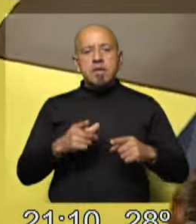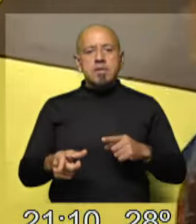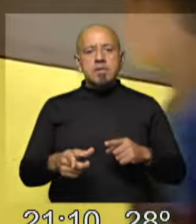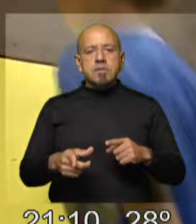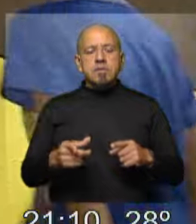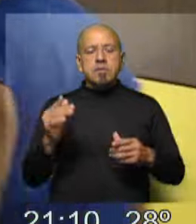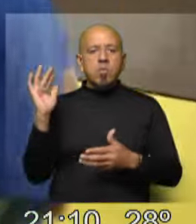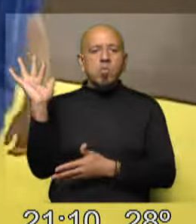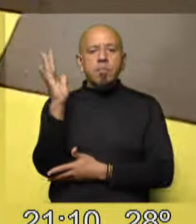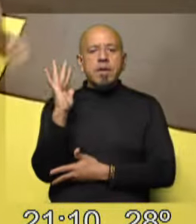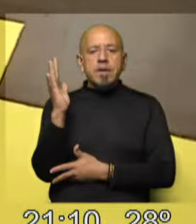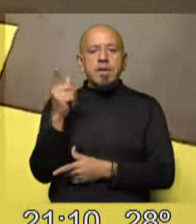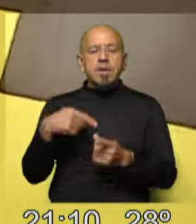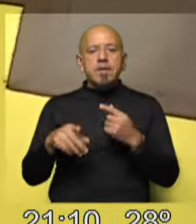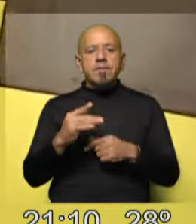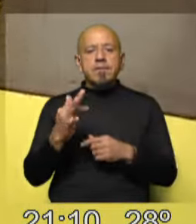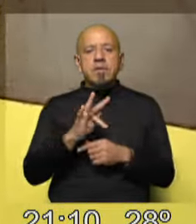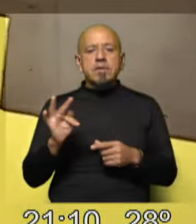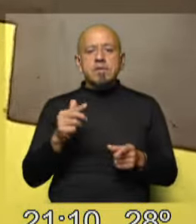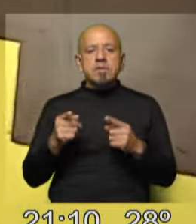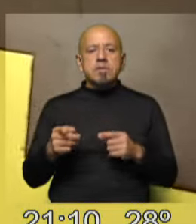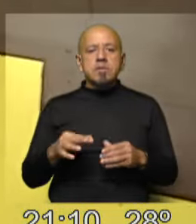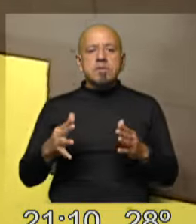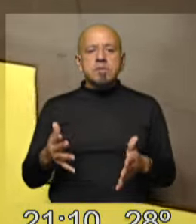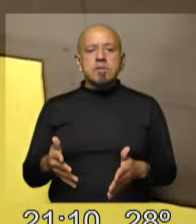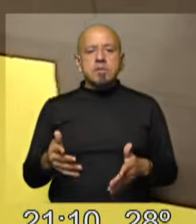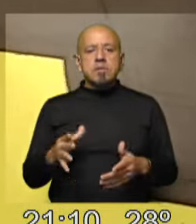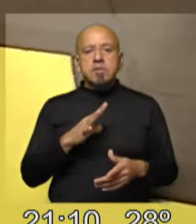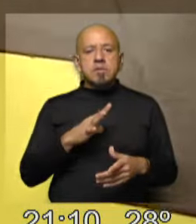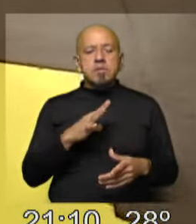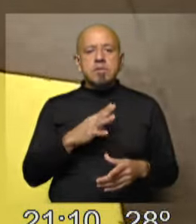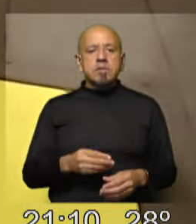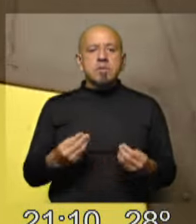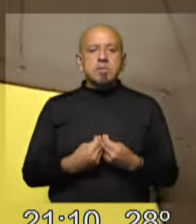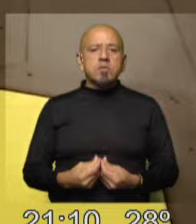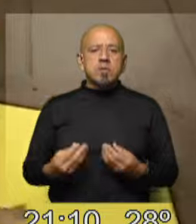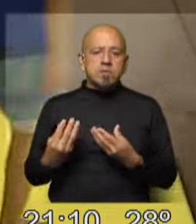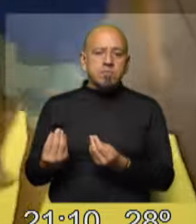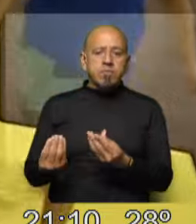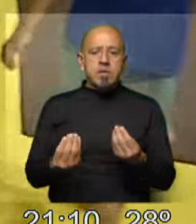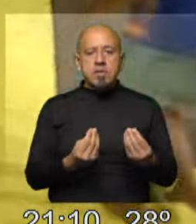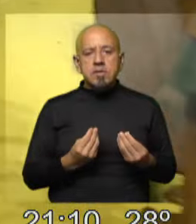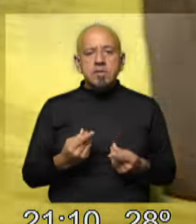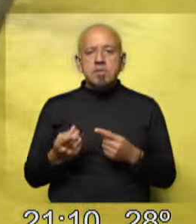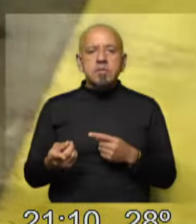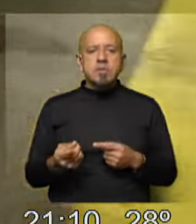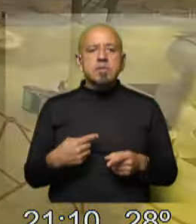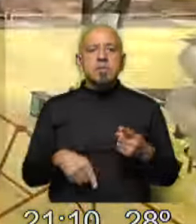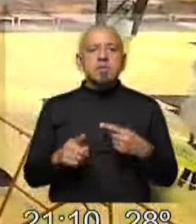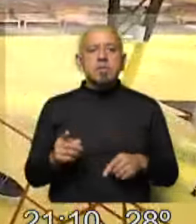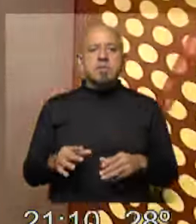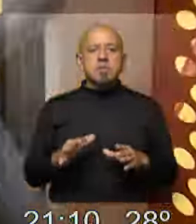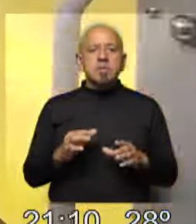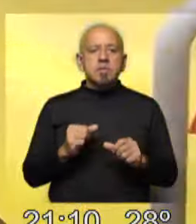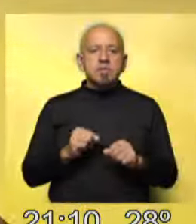parque un jardín francés que es como un lugar donde hay muchas plantas y florcitas y es un lugar más retirado en donde la gente puede